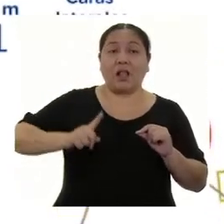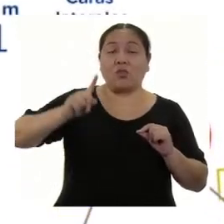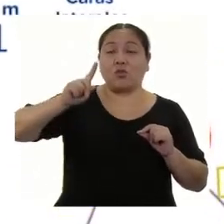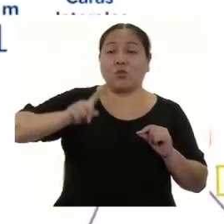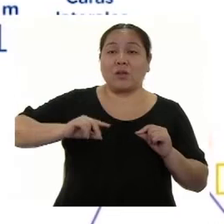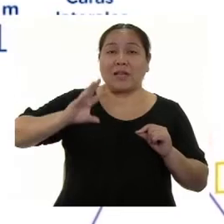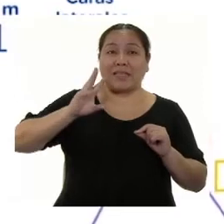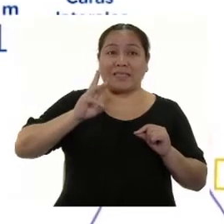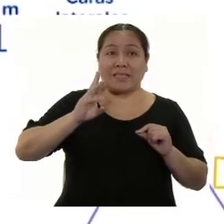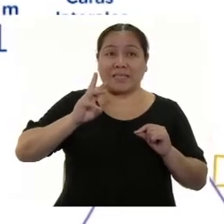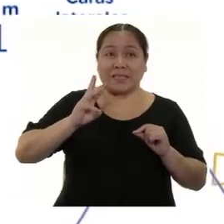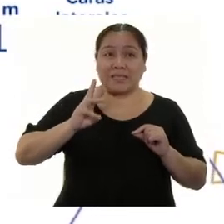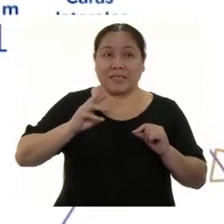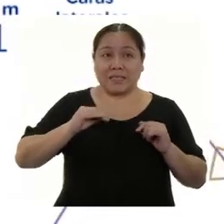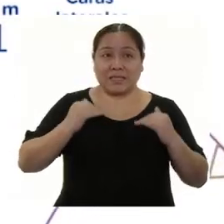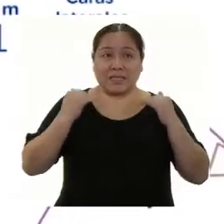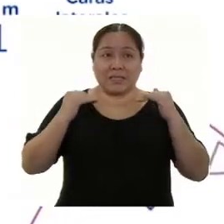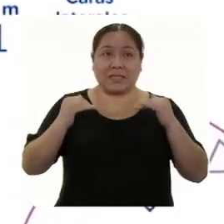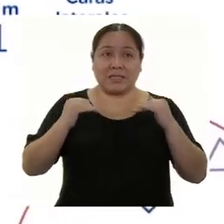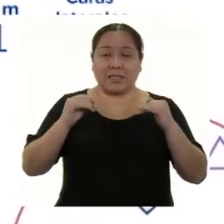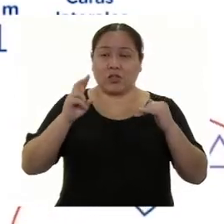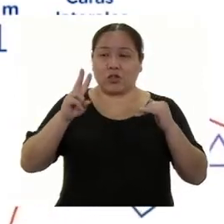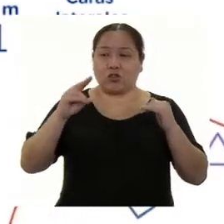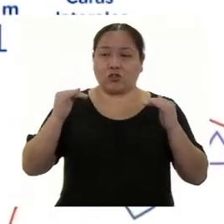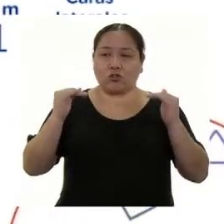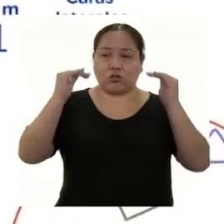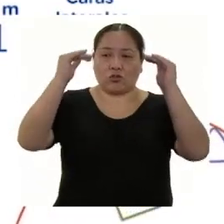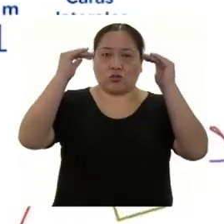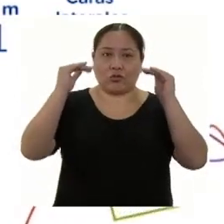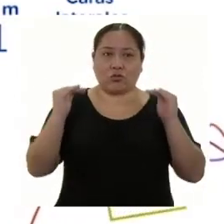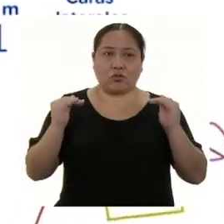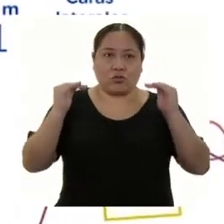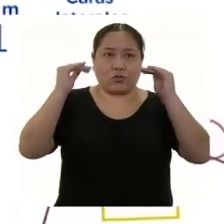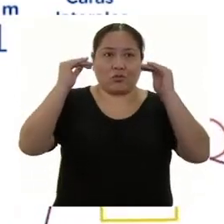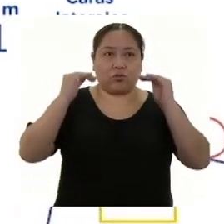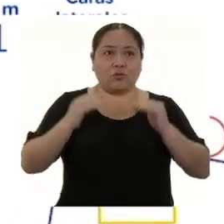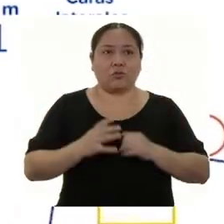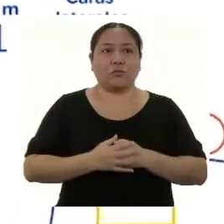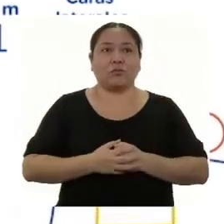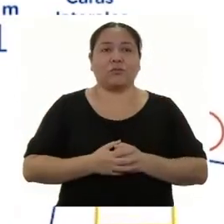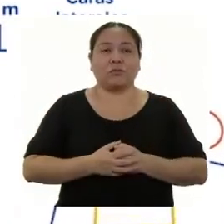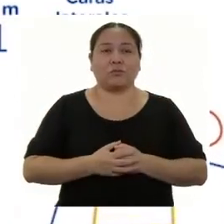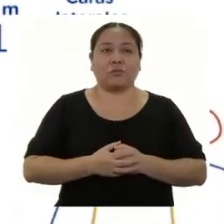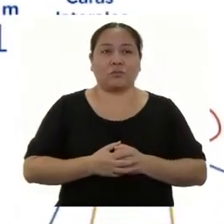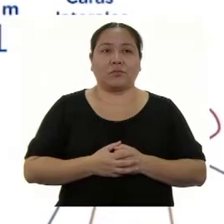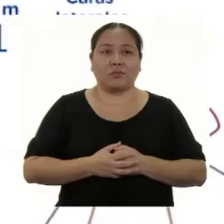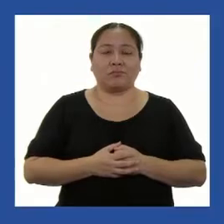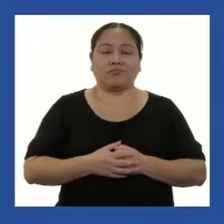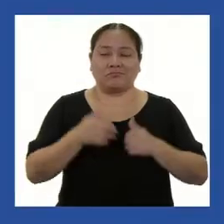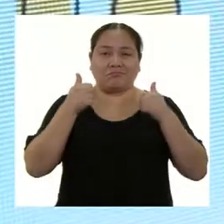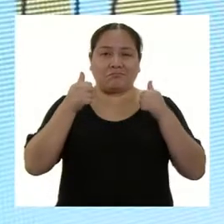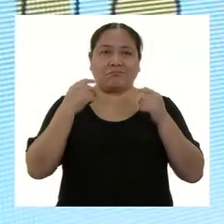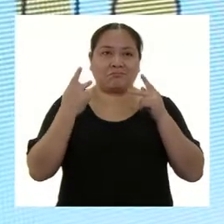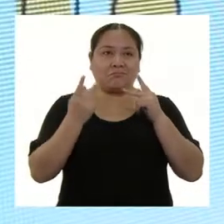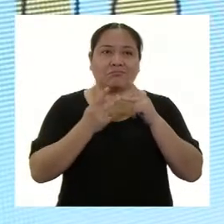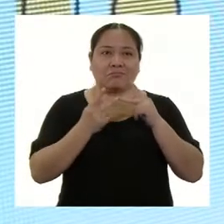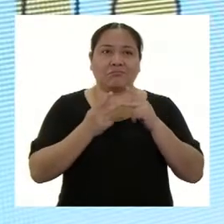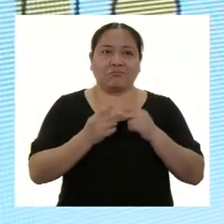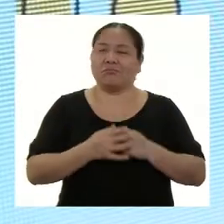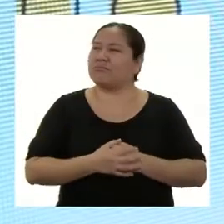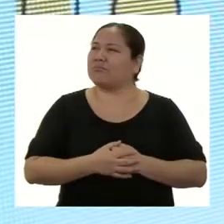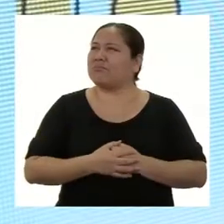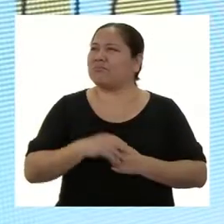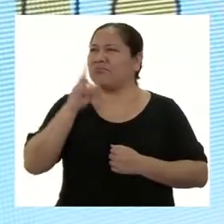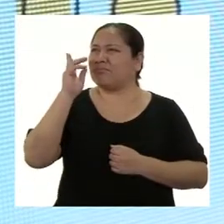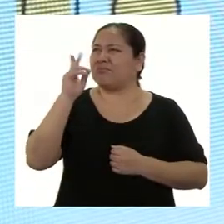hasta el falso techo. Y luego hay 2 metros más hasta el punto más alto del techo. Perfecto. Profesora,